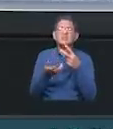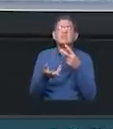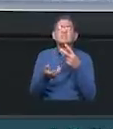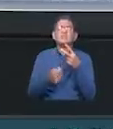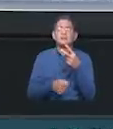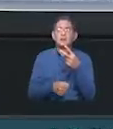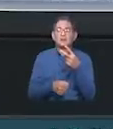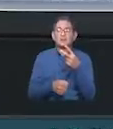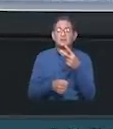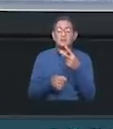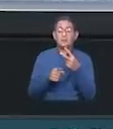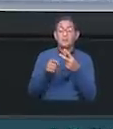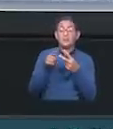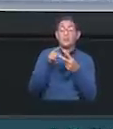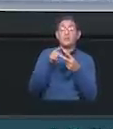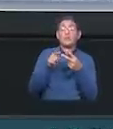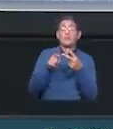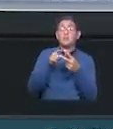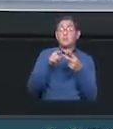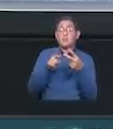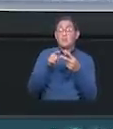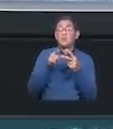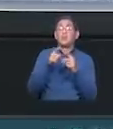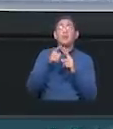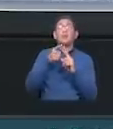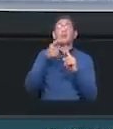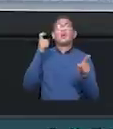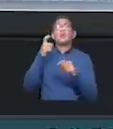provenientes de países